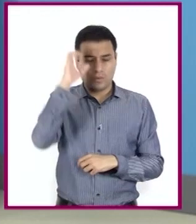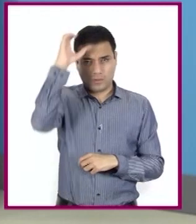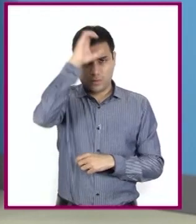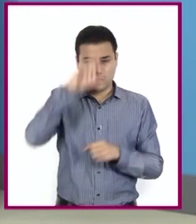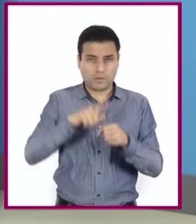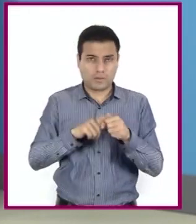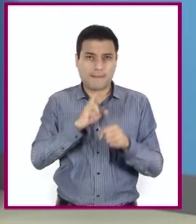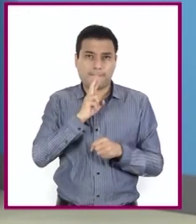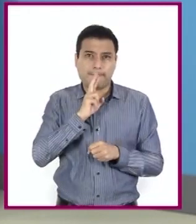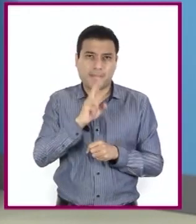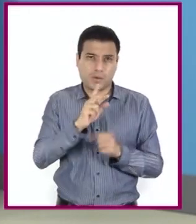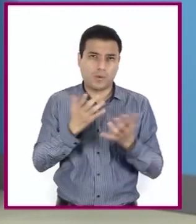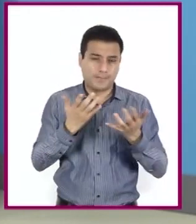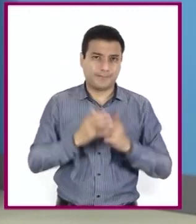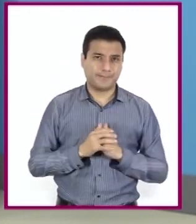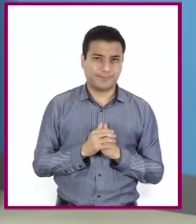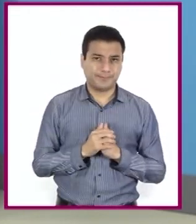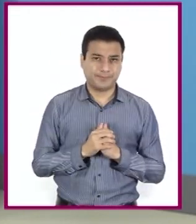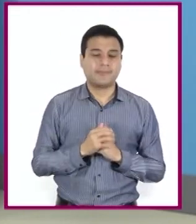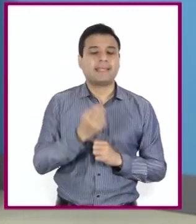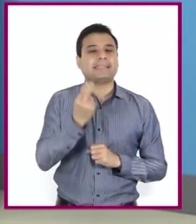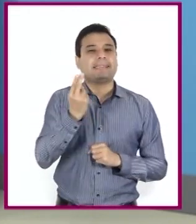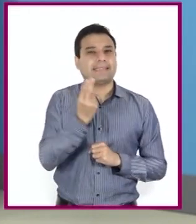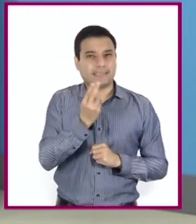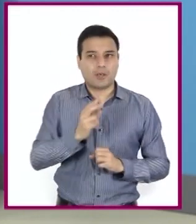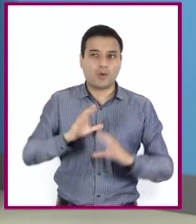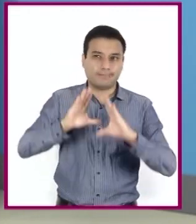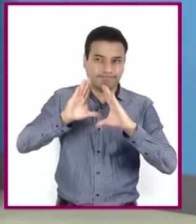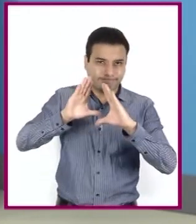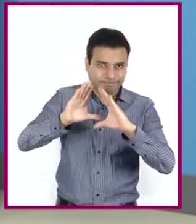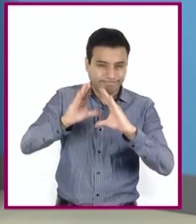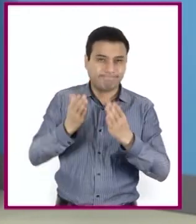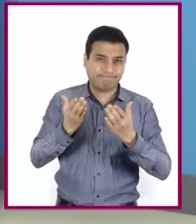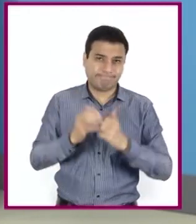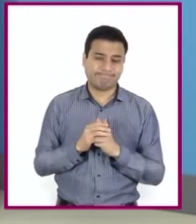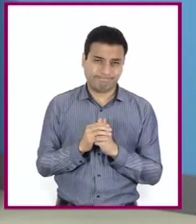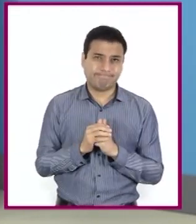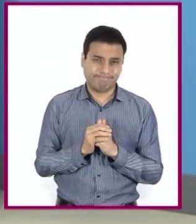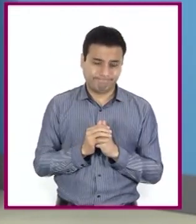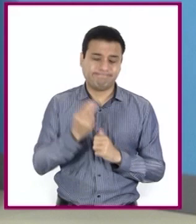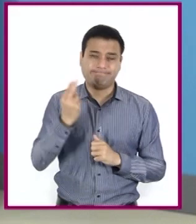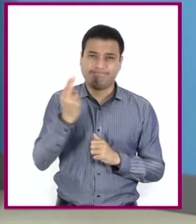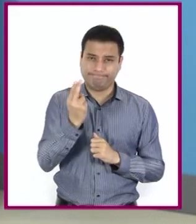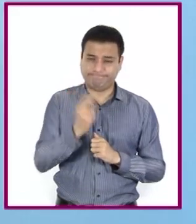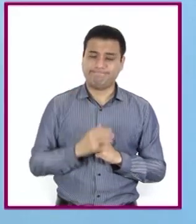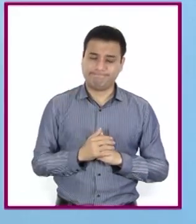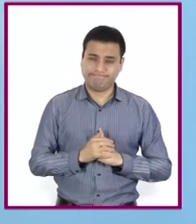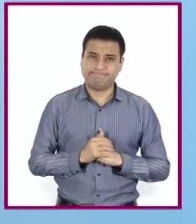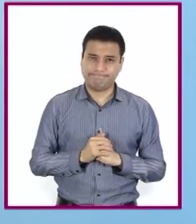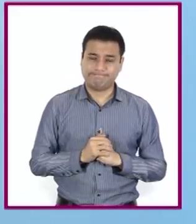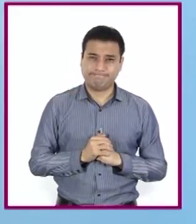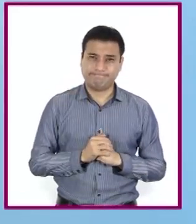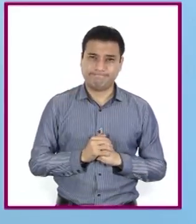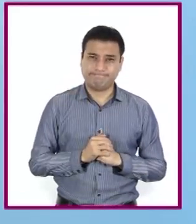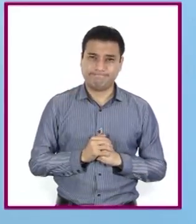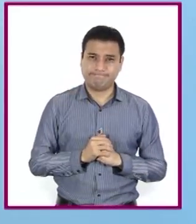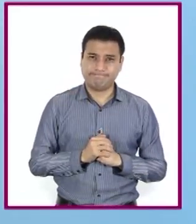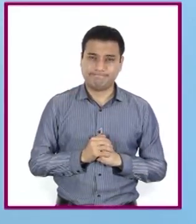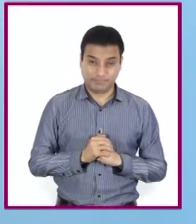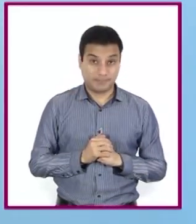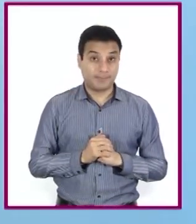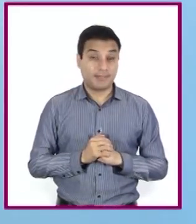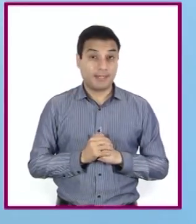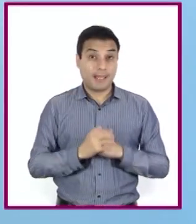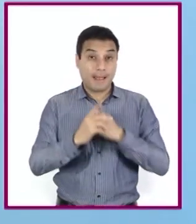culturales, los cuales debían ser enseñados en todo el mundo como fuera necesario. El